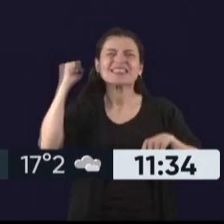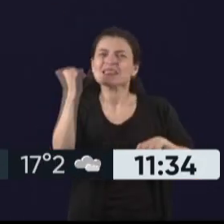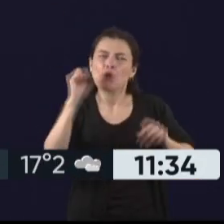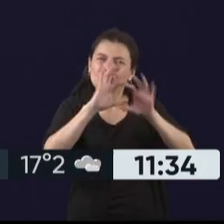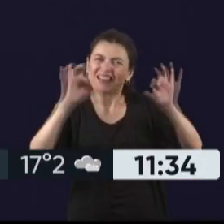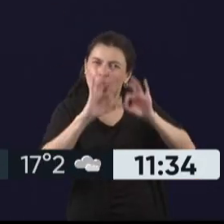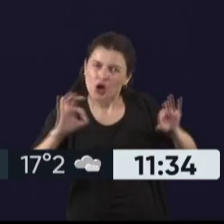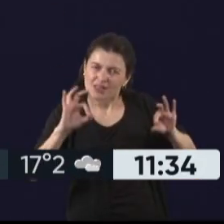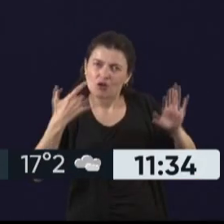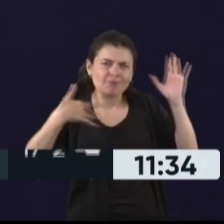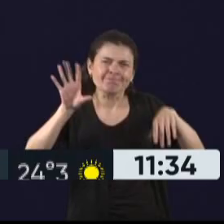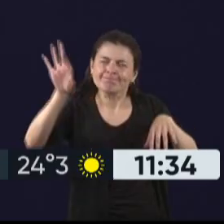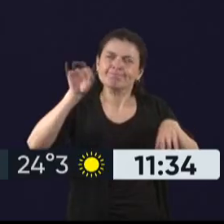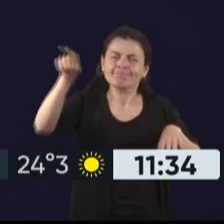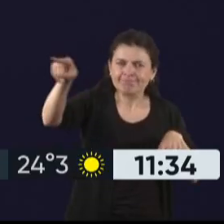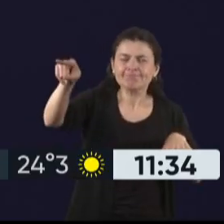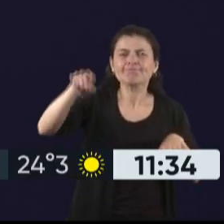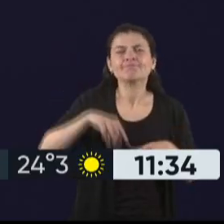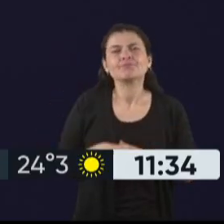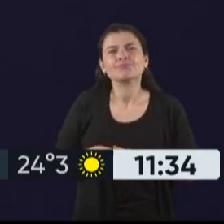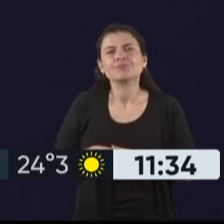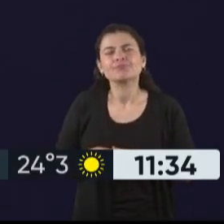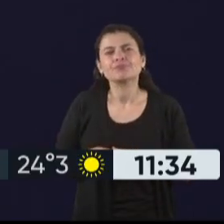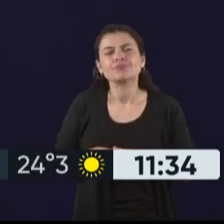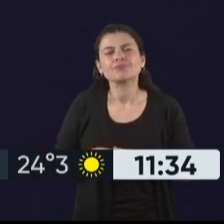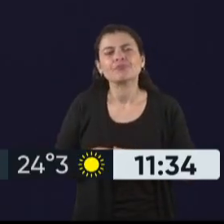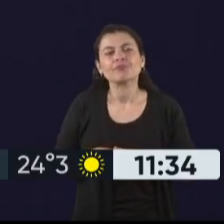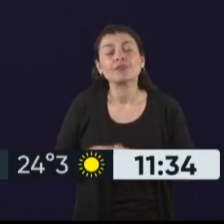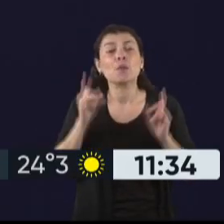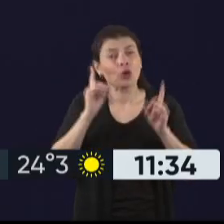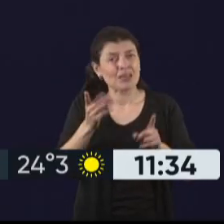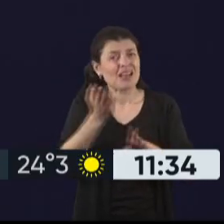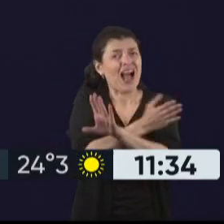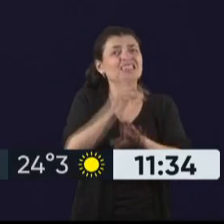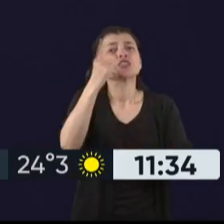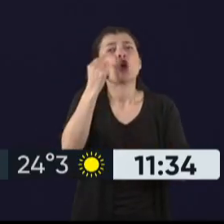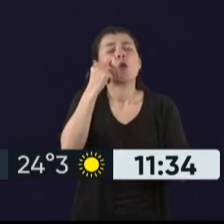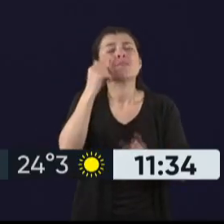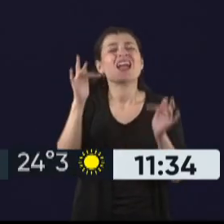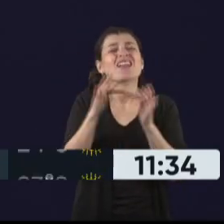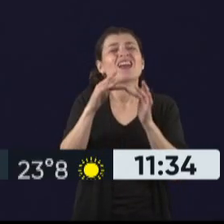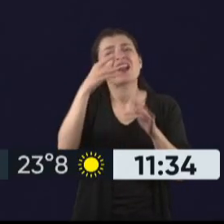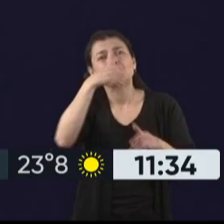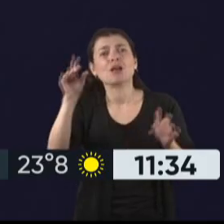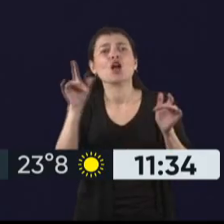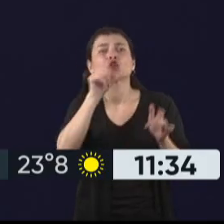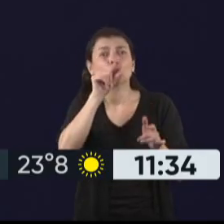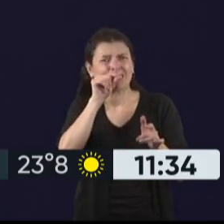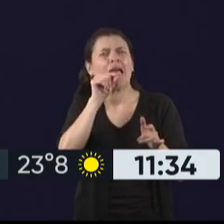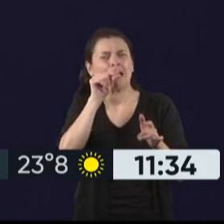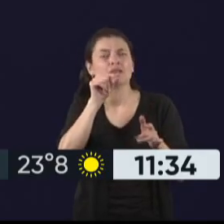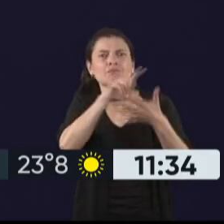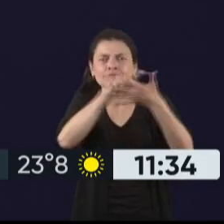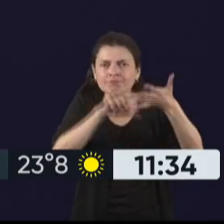relevantes desde el famoso tuit de aquel lunes por la mañana, una de las cosas más relevantes que yo le